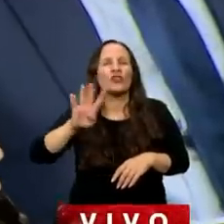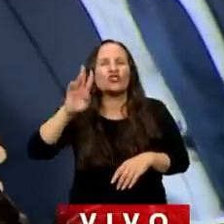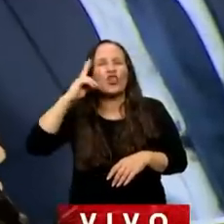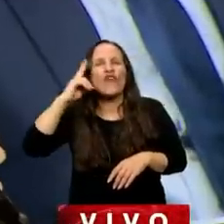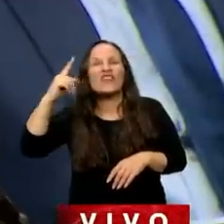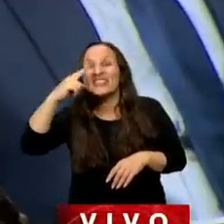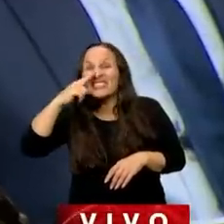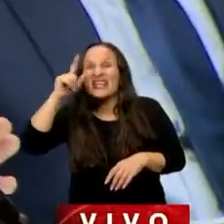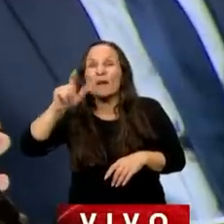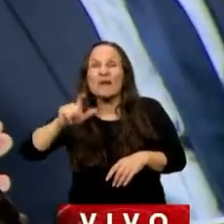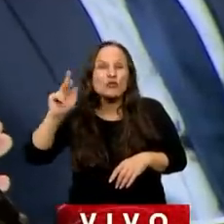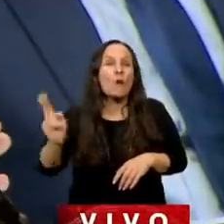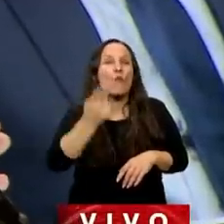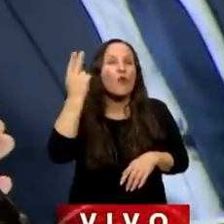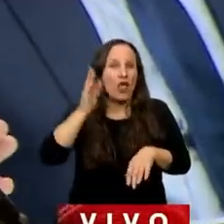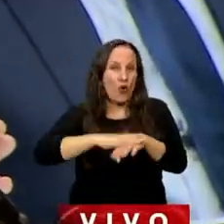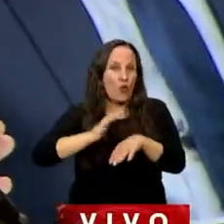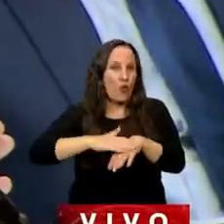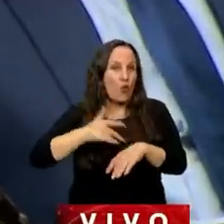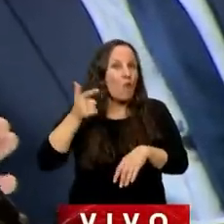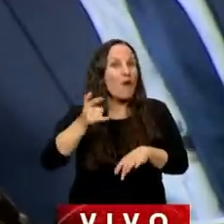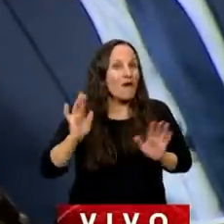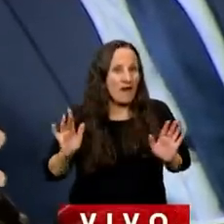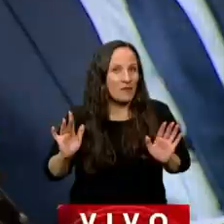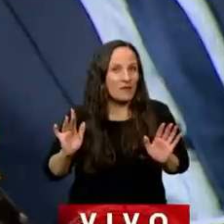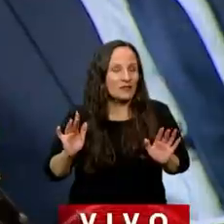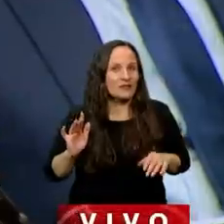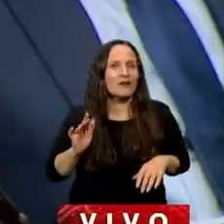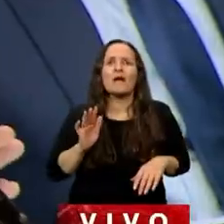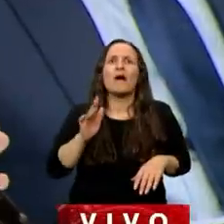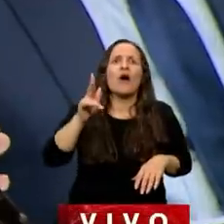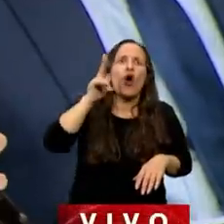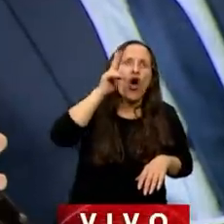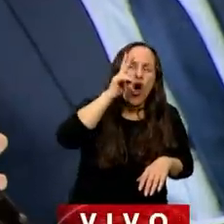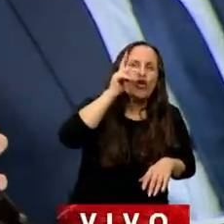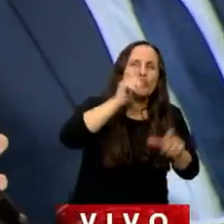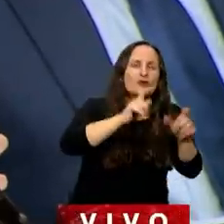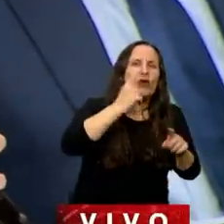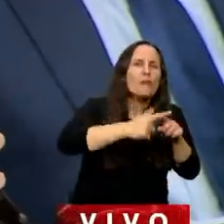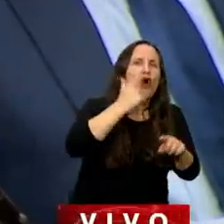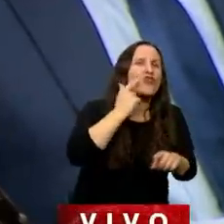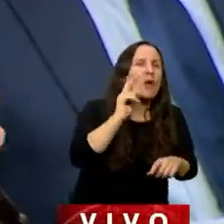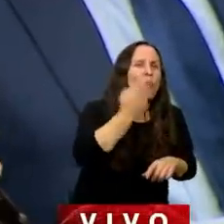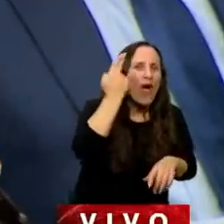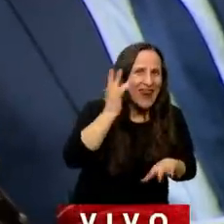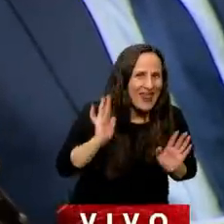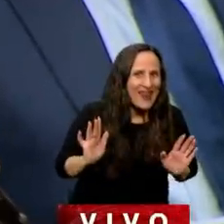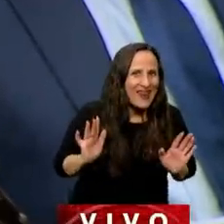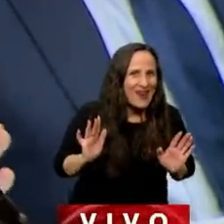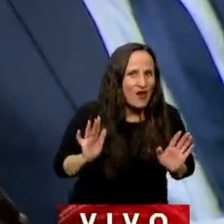22.497 personas perdieron la vida, es decir, 8 personas por día. Miren,